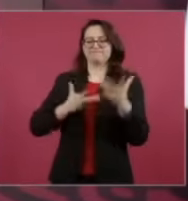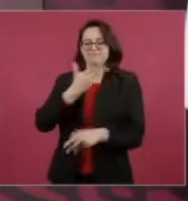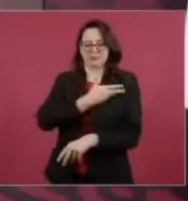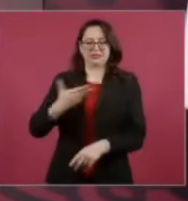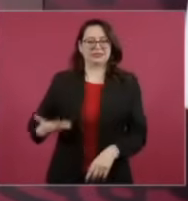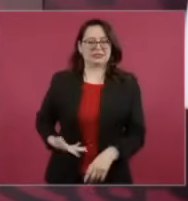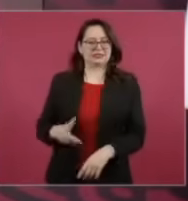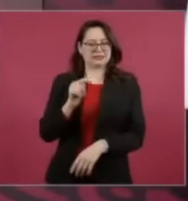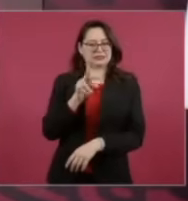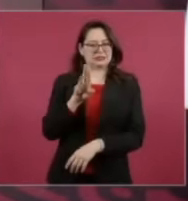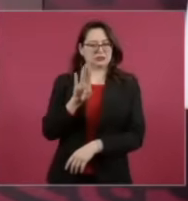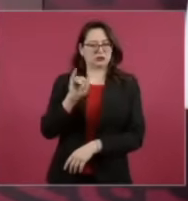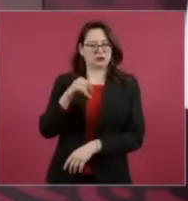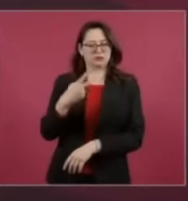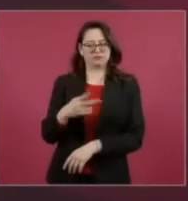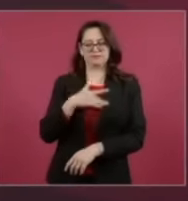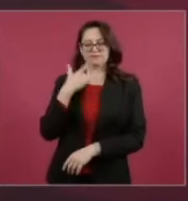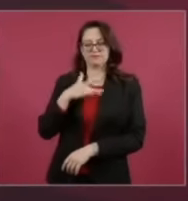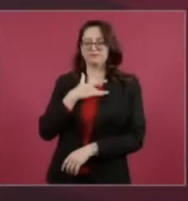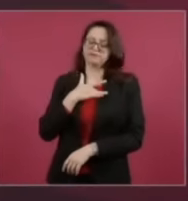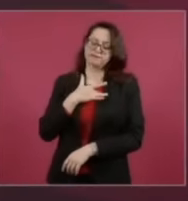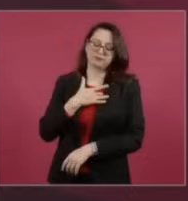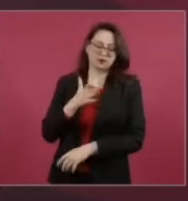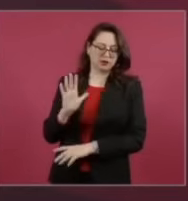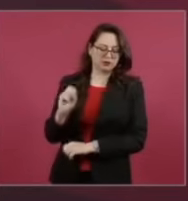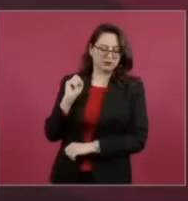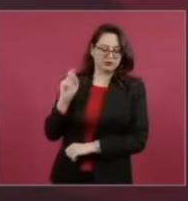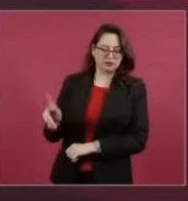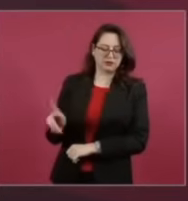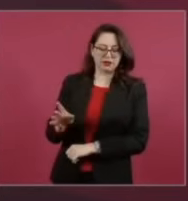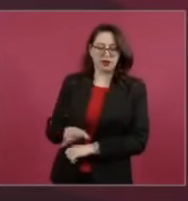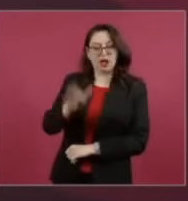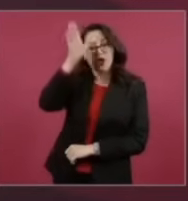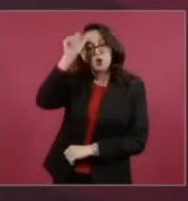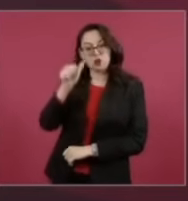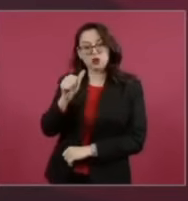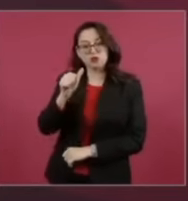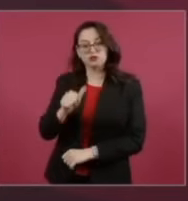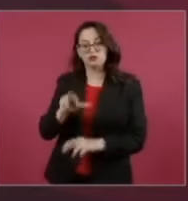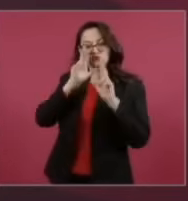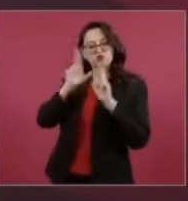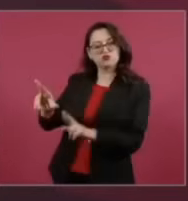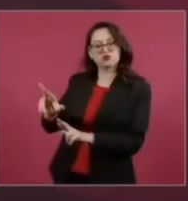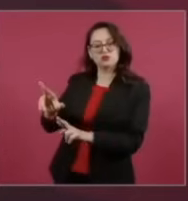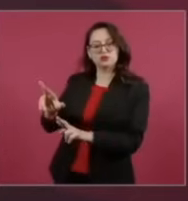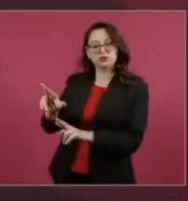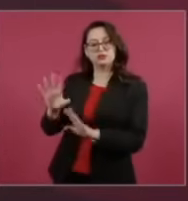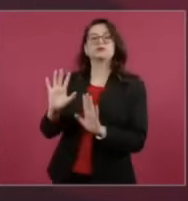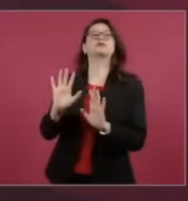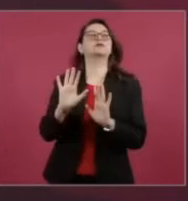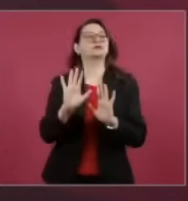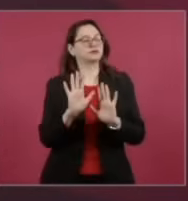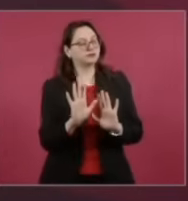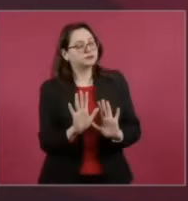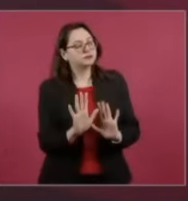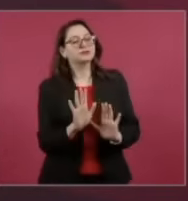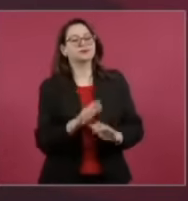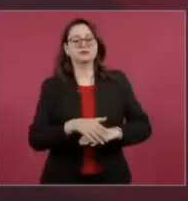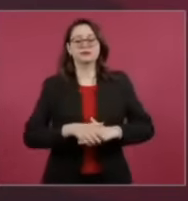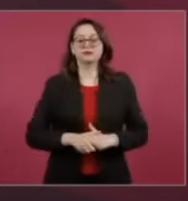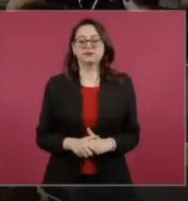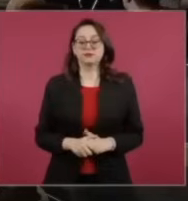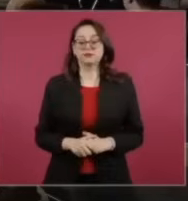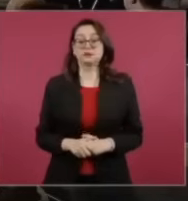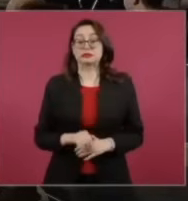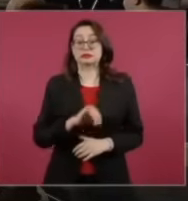No convenía hacer eso y nos respeta me